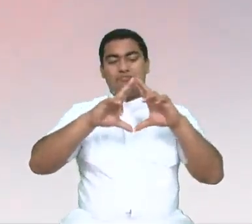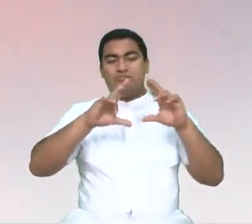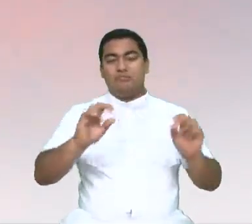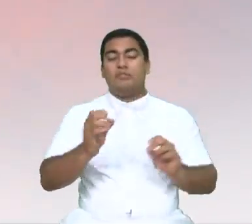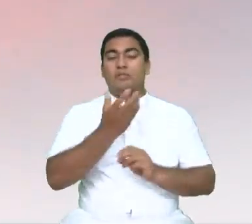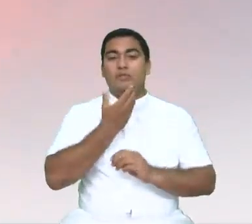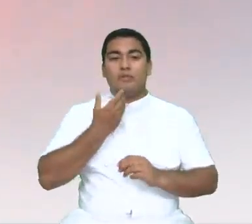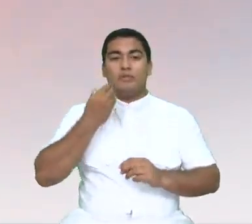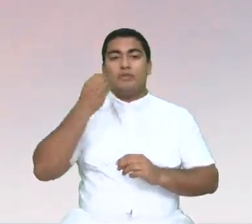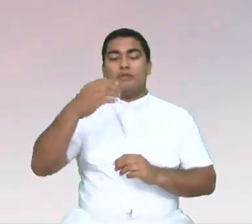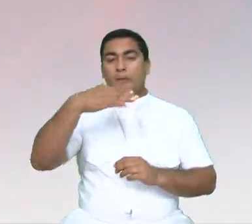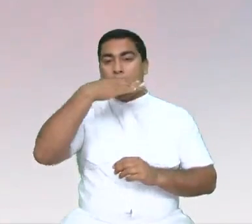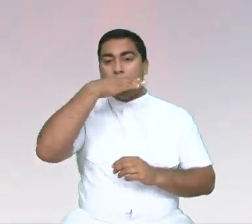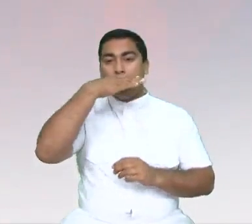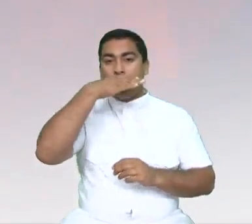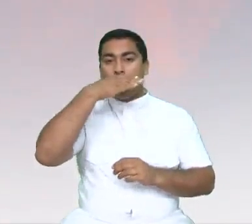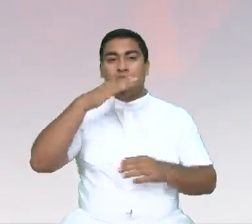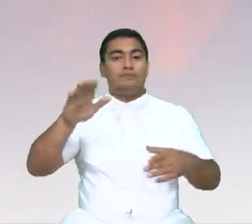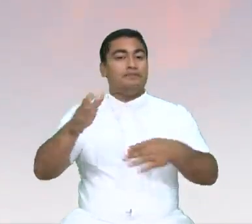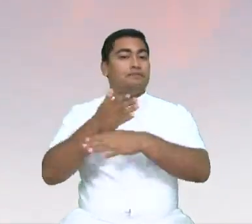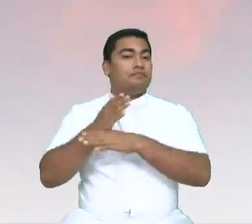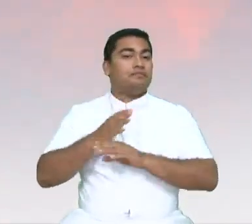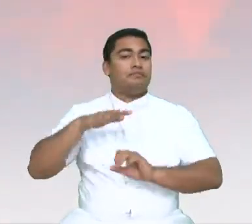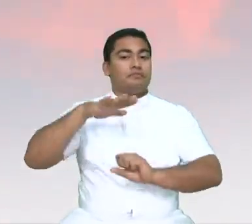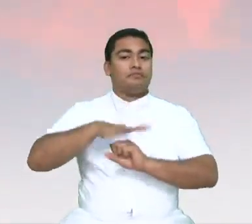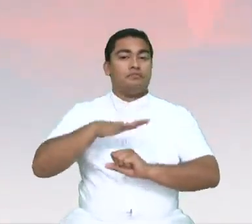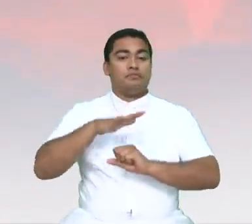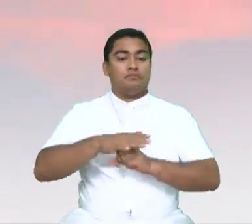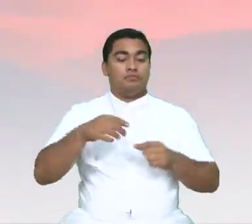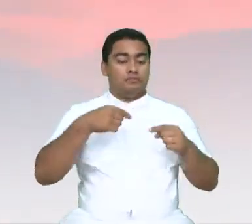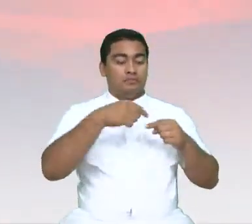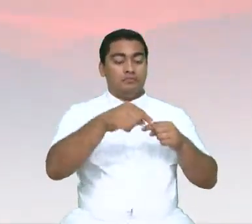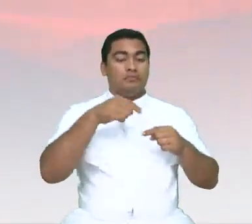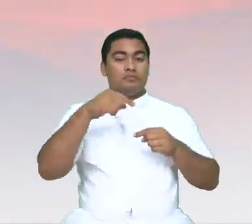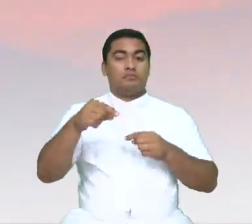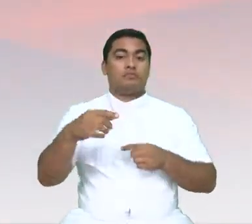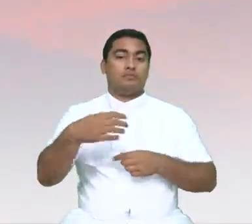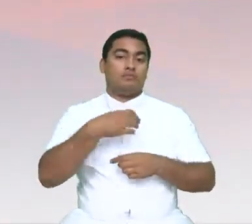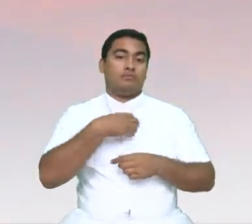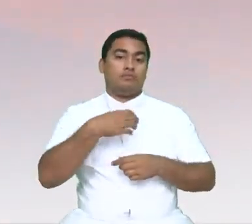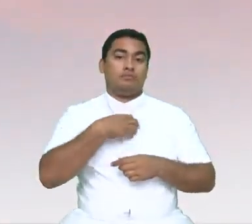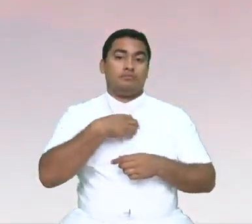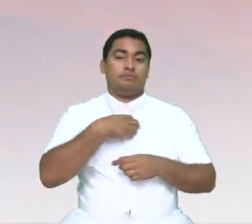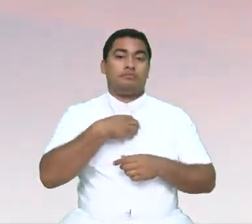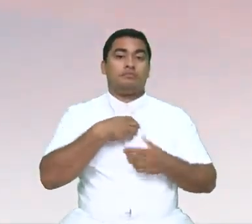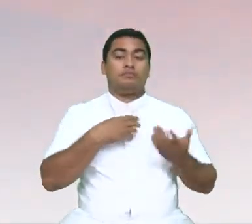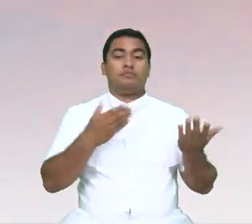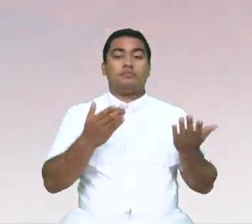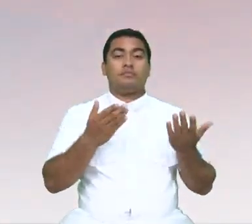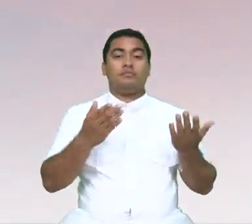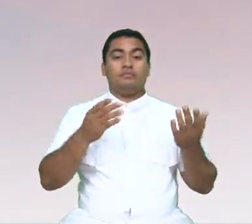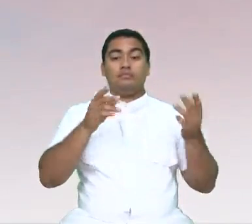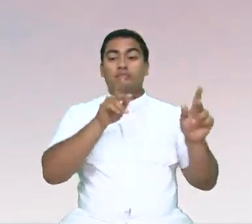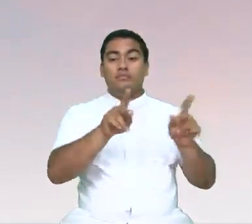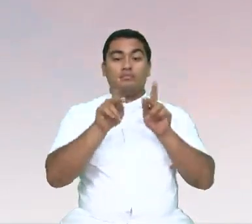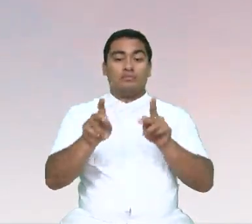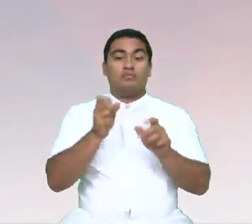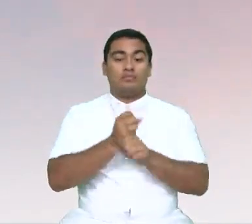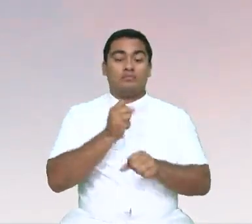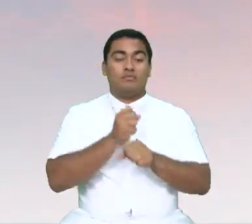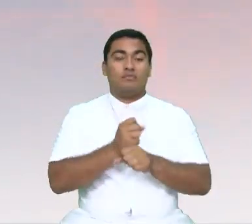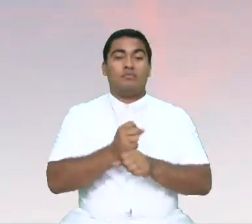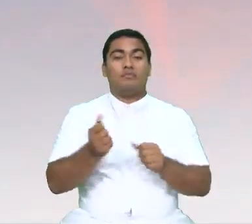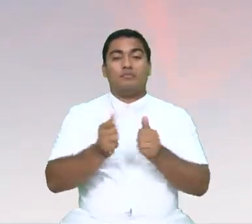y desde las comisiones municipales y locales, comarcales. Hay mucha liga campesina ahora de